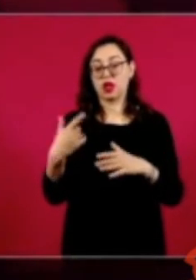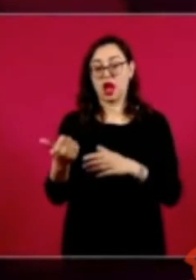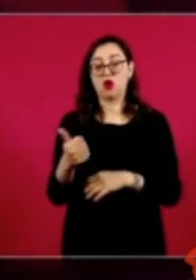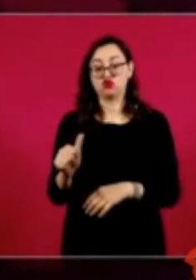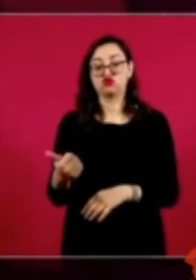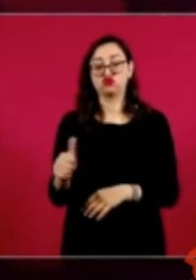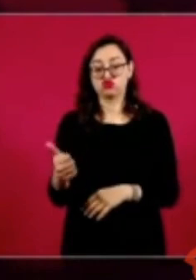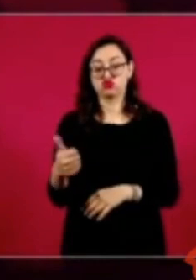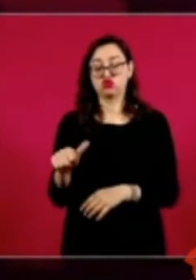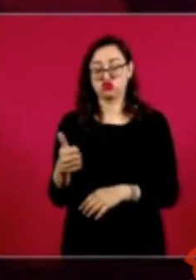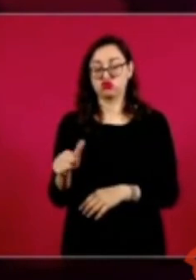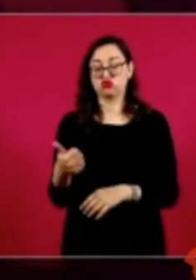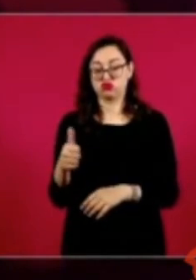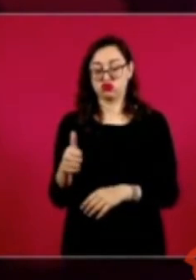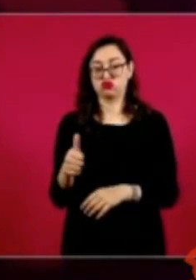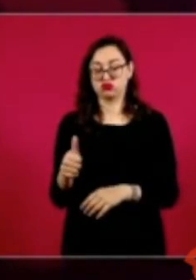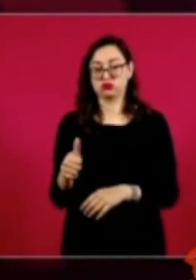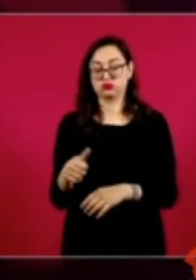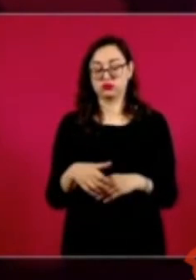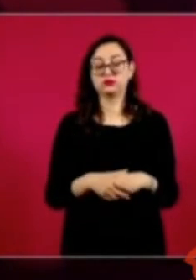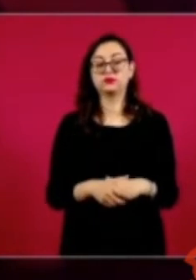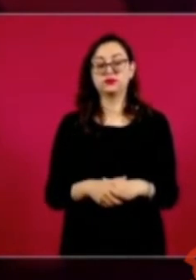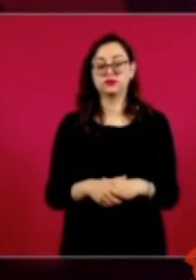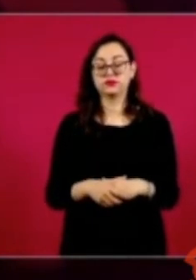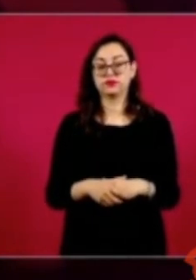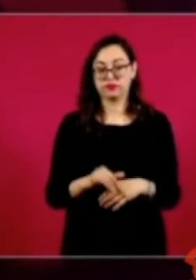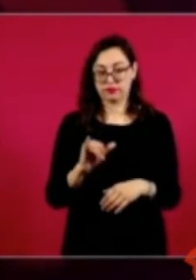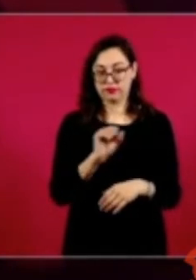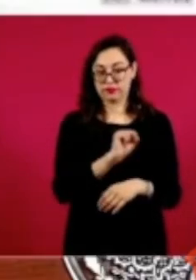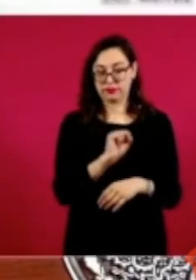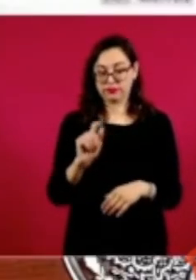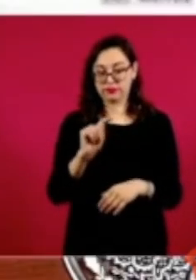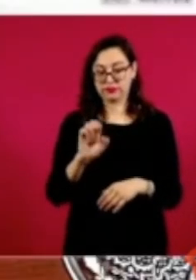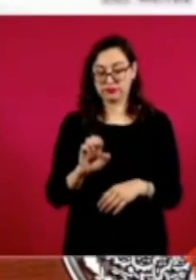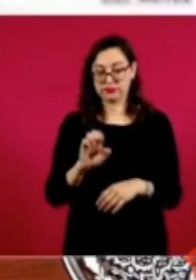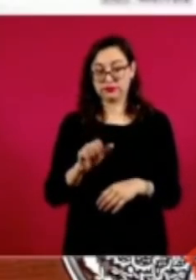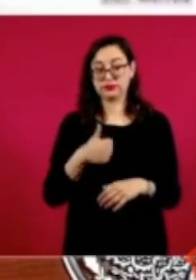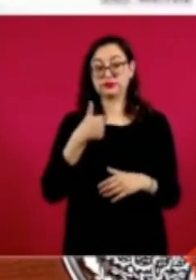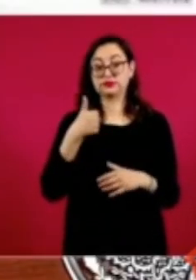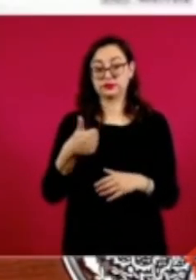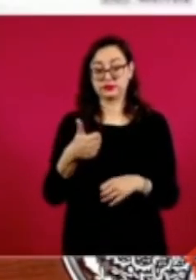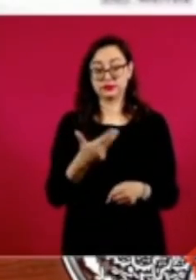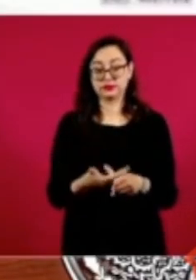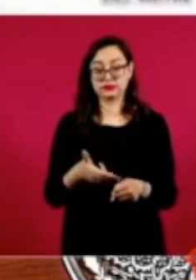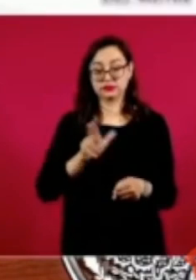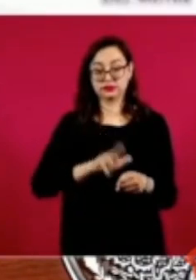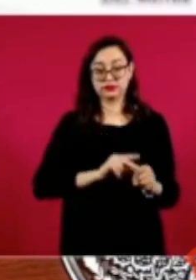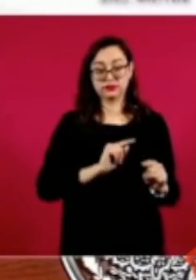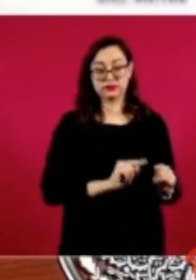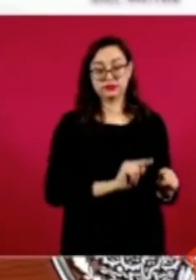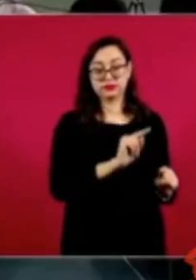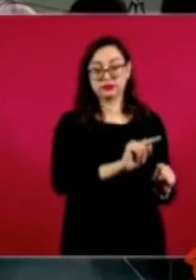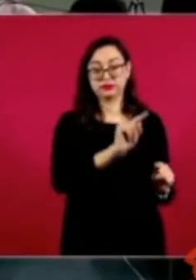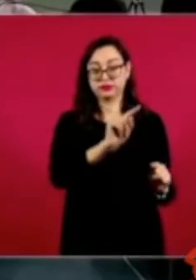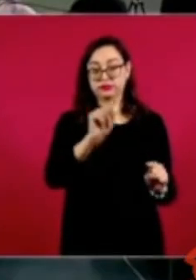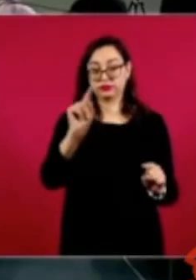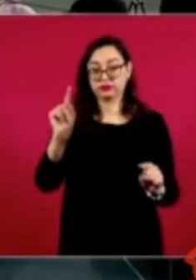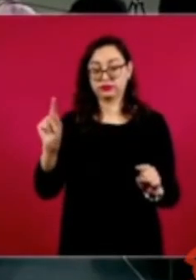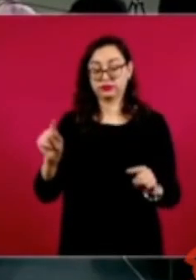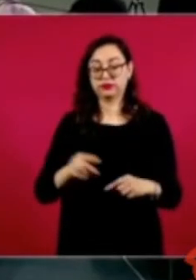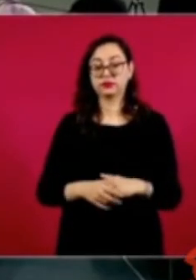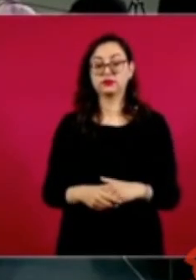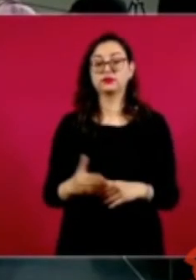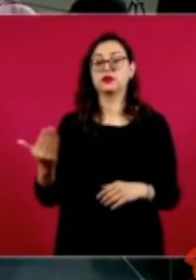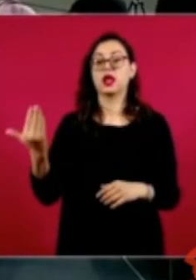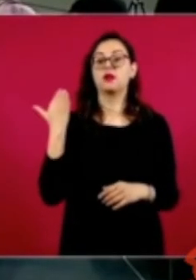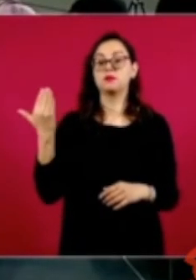están 6 del ISSSTE en distintos puntos. Acabo vamos a estar en ¿dónde?